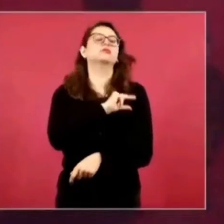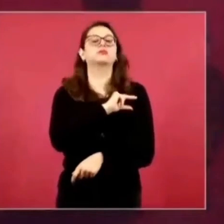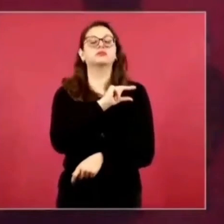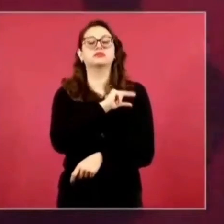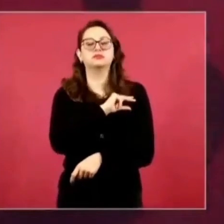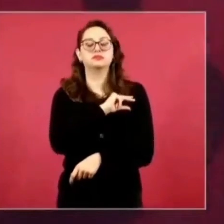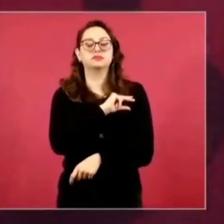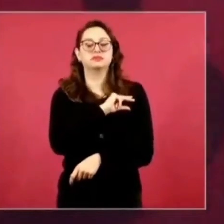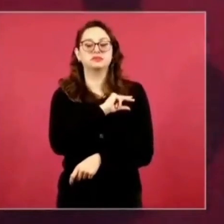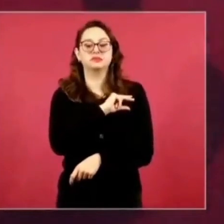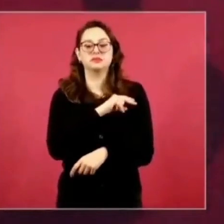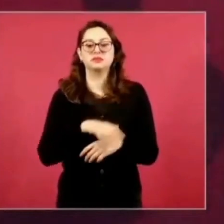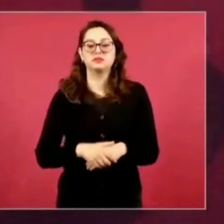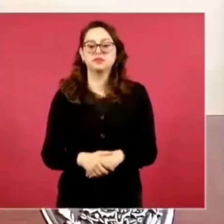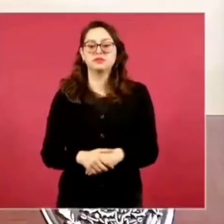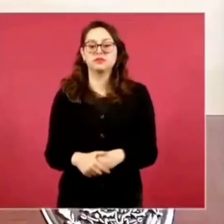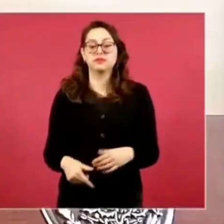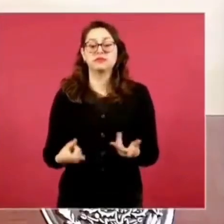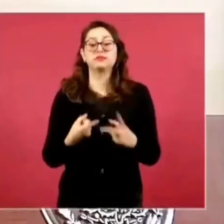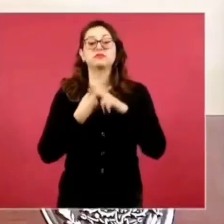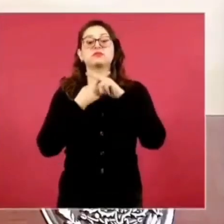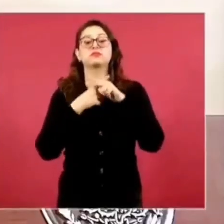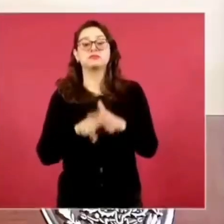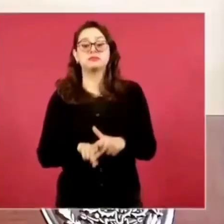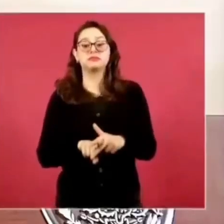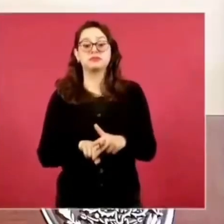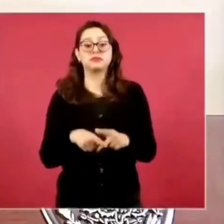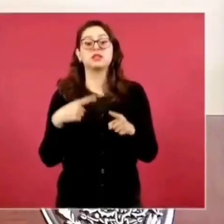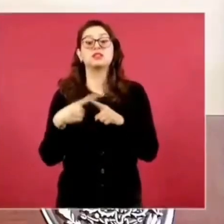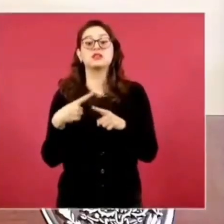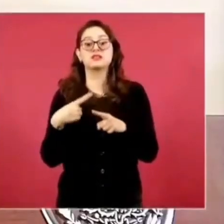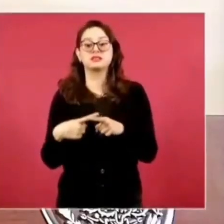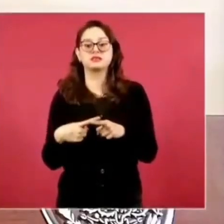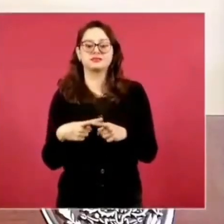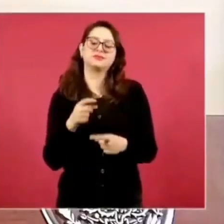Empezó con Salinas, siendo Zedillo